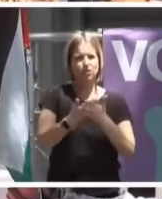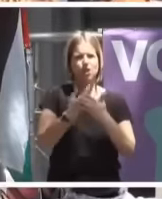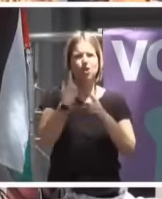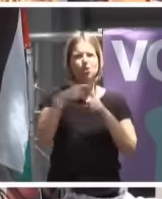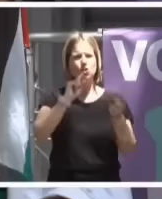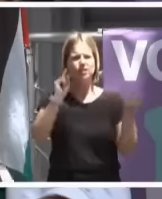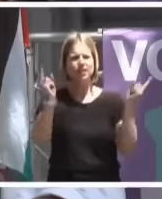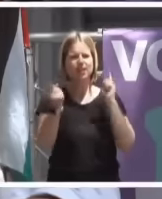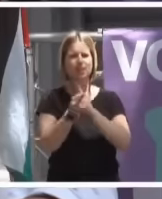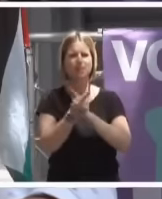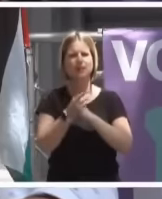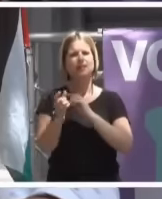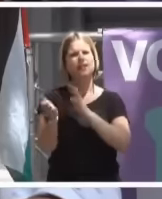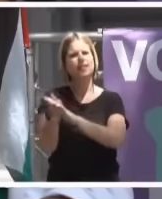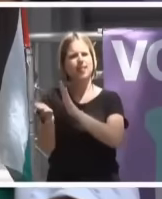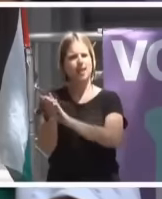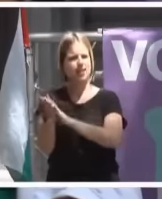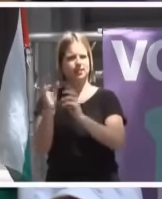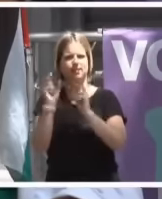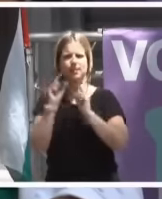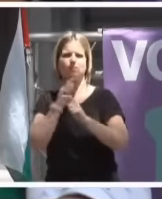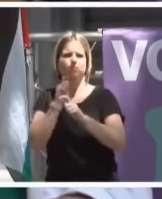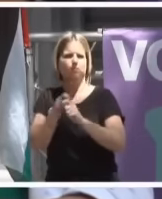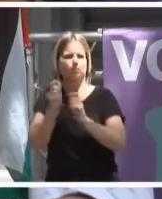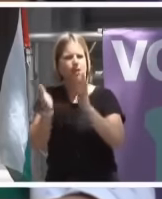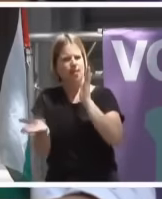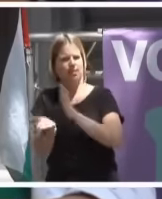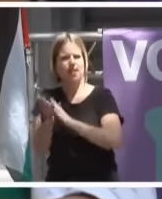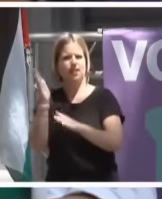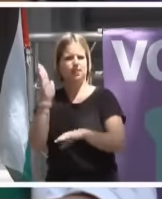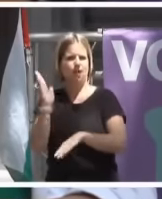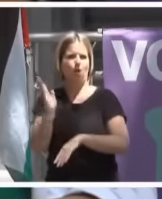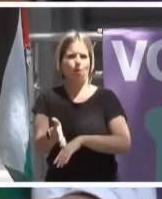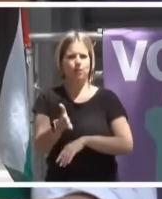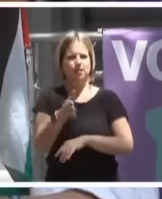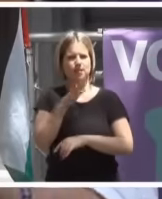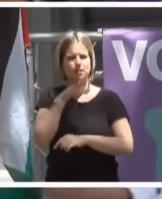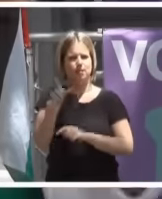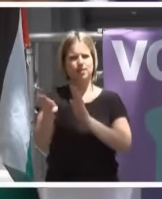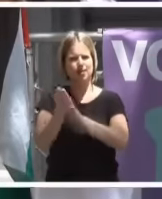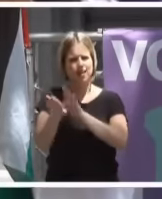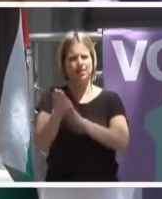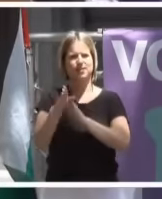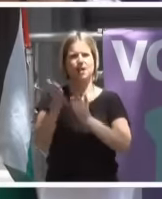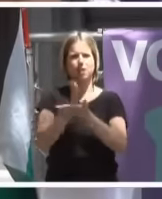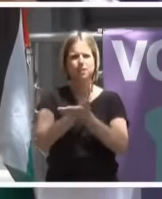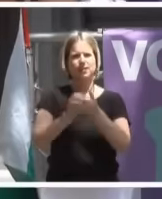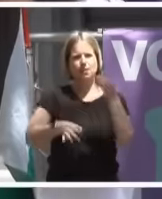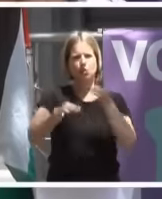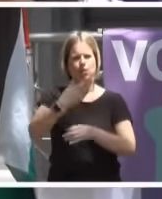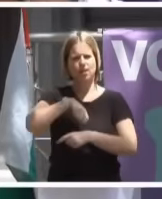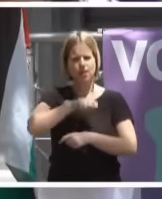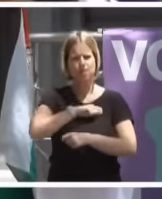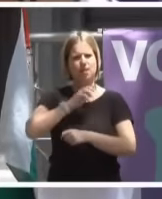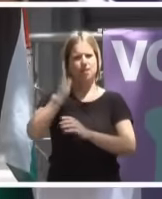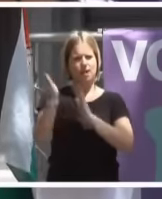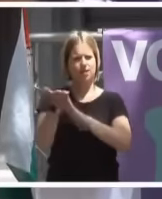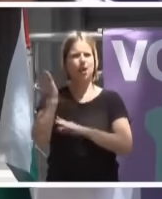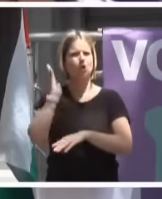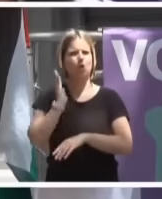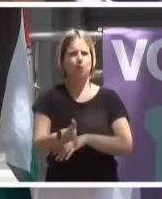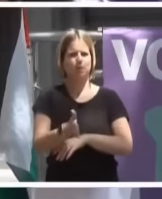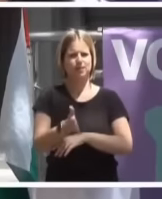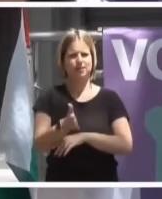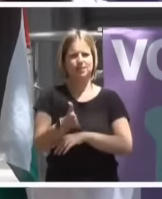esta derecha lo que es, derecha golpista. La derecha política, mediática y judicial en España es golpista.